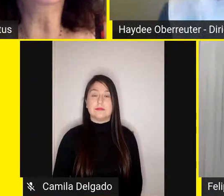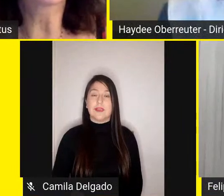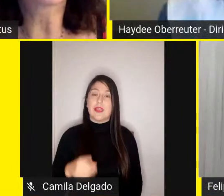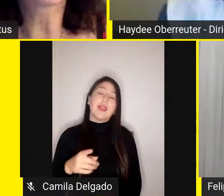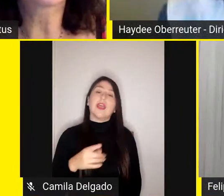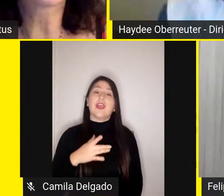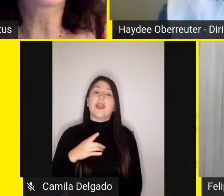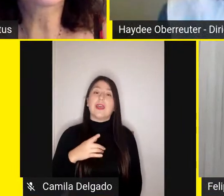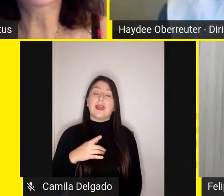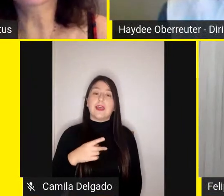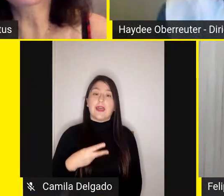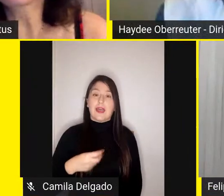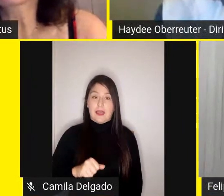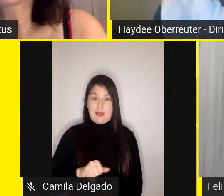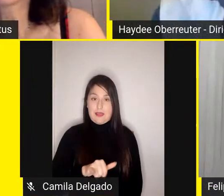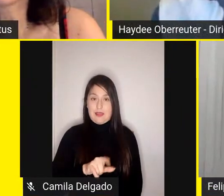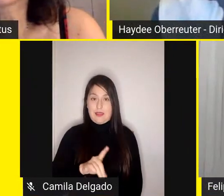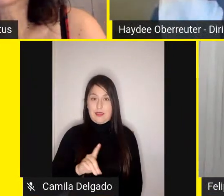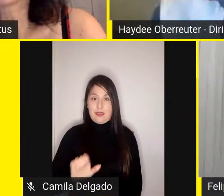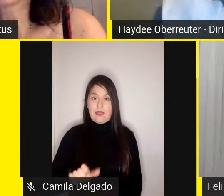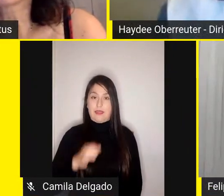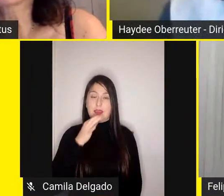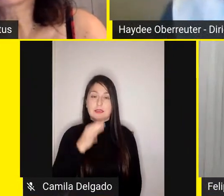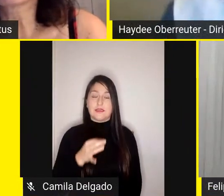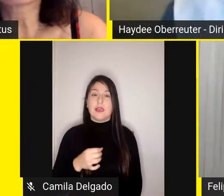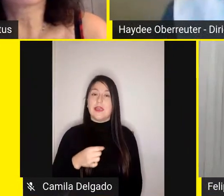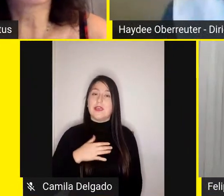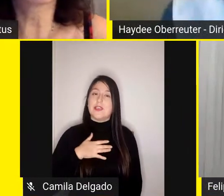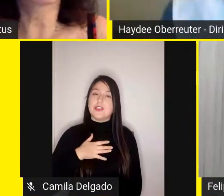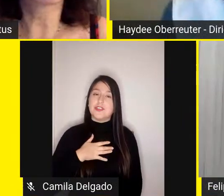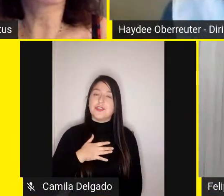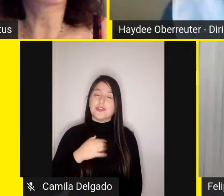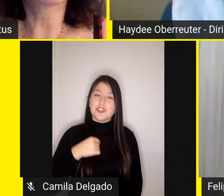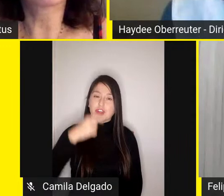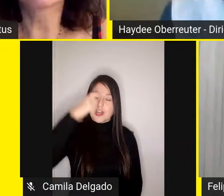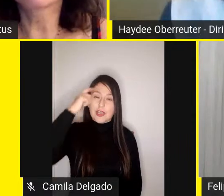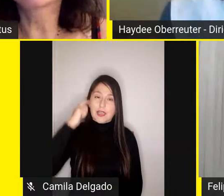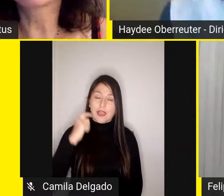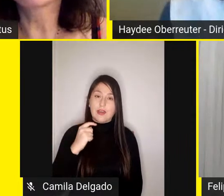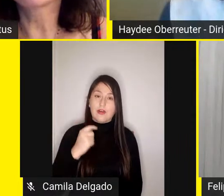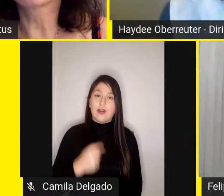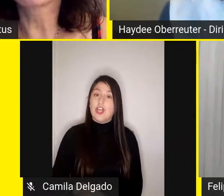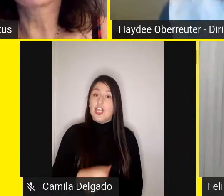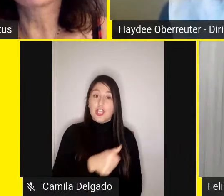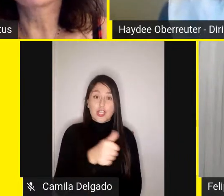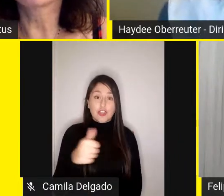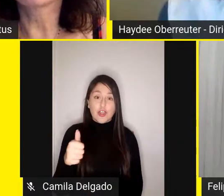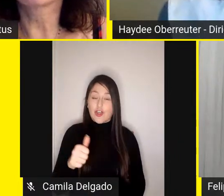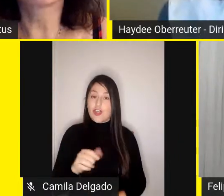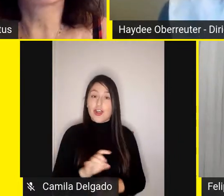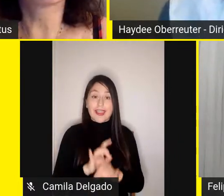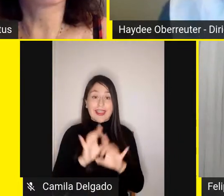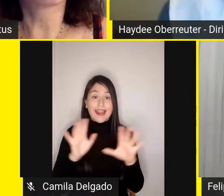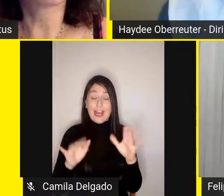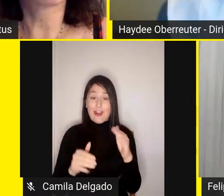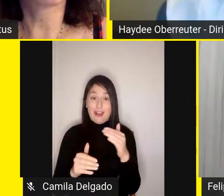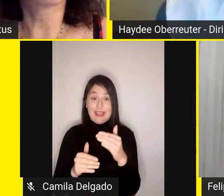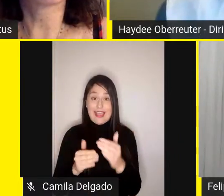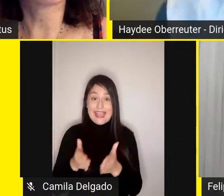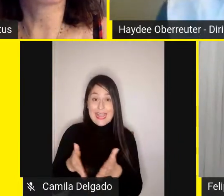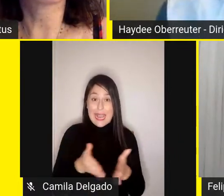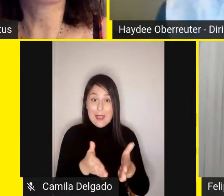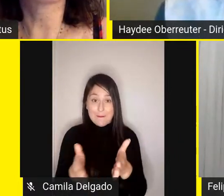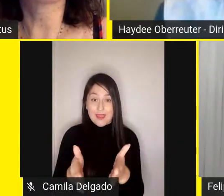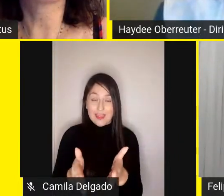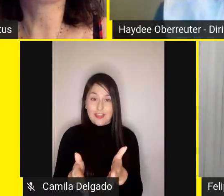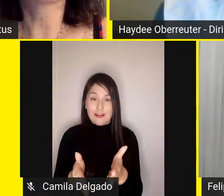como... Yo tengo, y creo que todos tenemos súper claro, que lo que viene es complejo y que además se